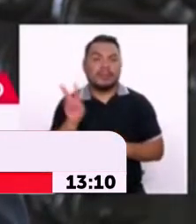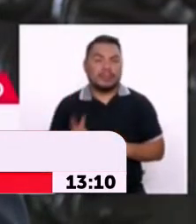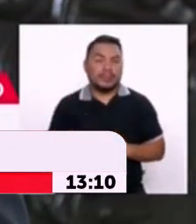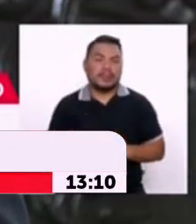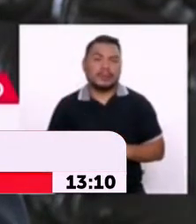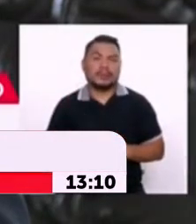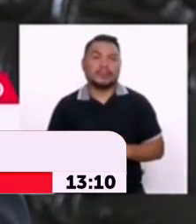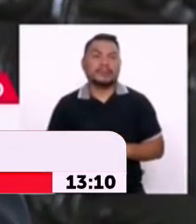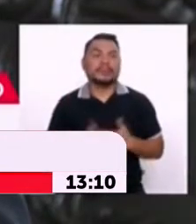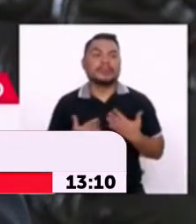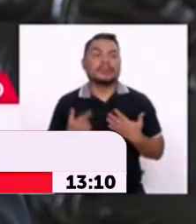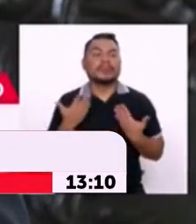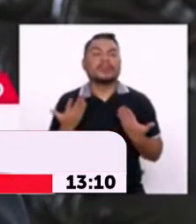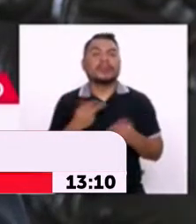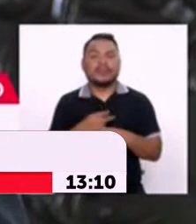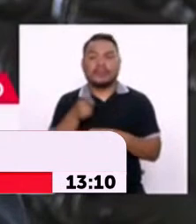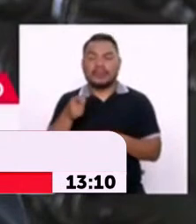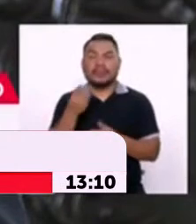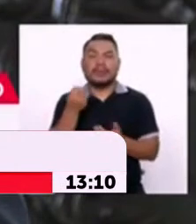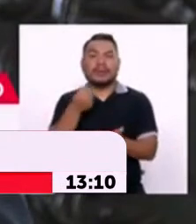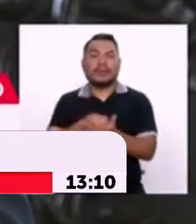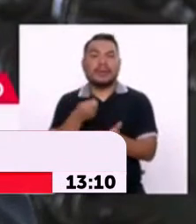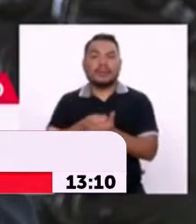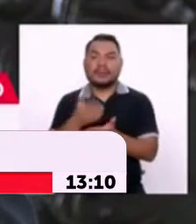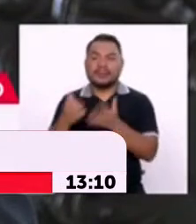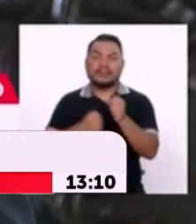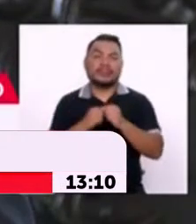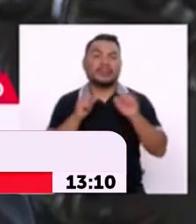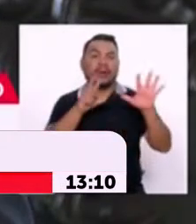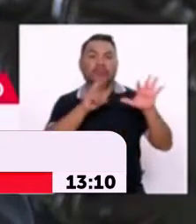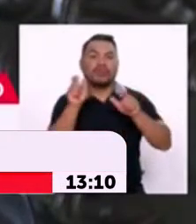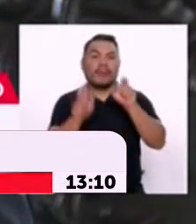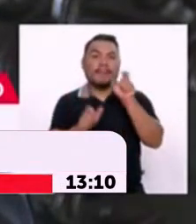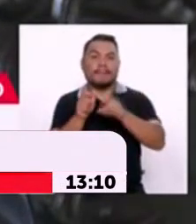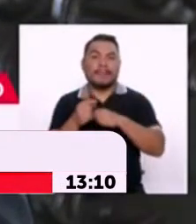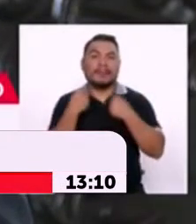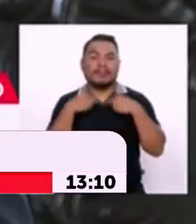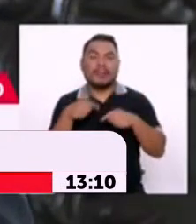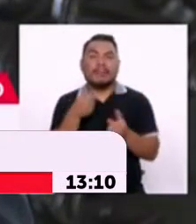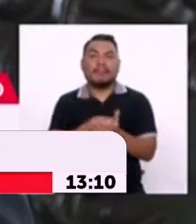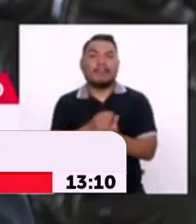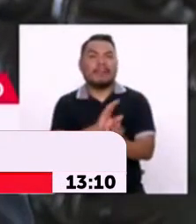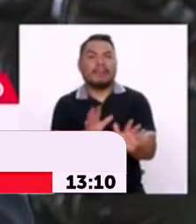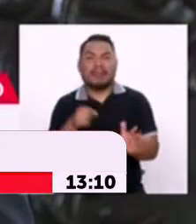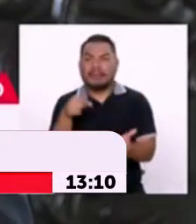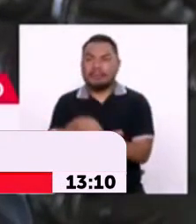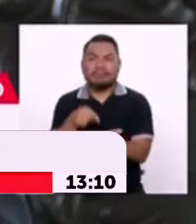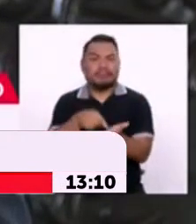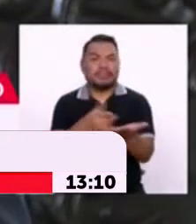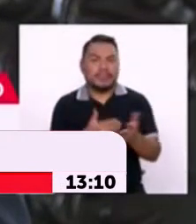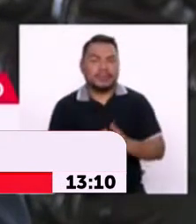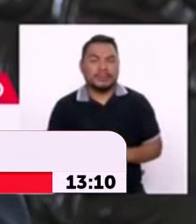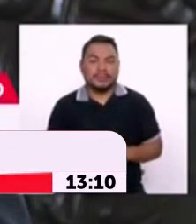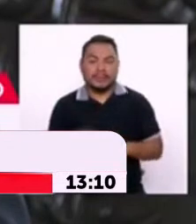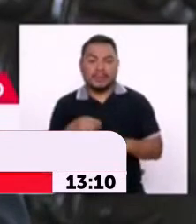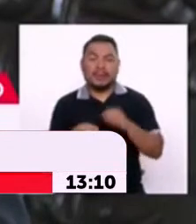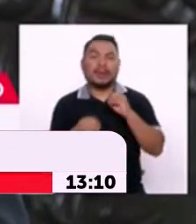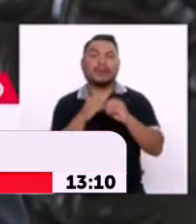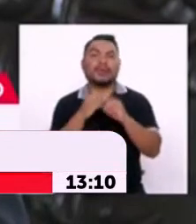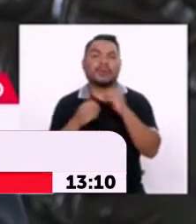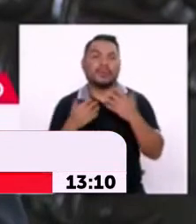Venezuela, producido por el cobro de 800 víctimas que dejaron de pagar.